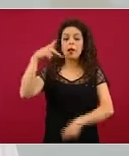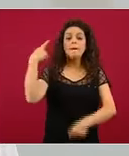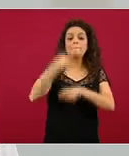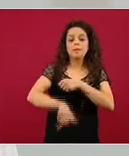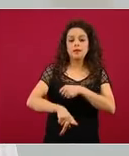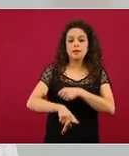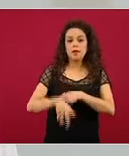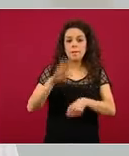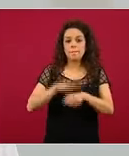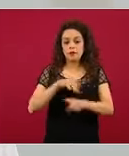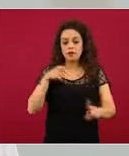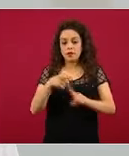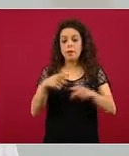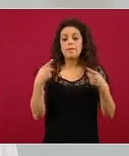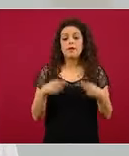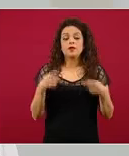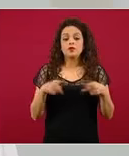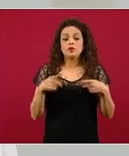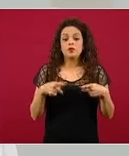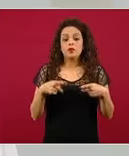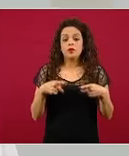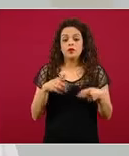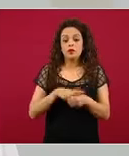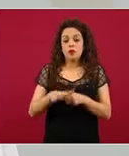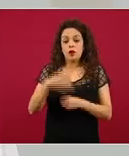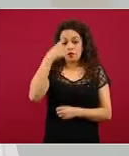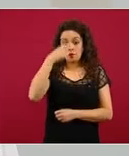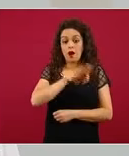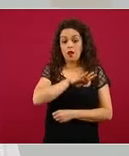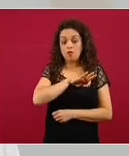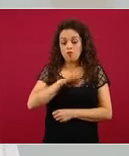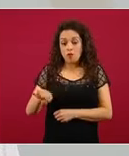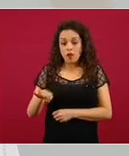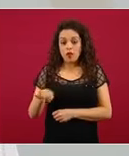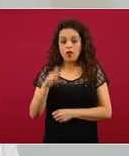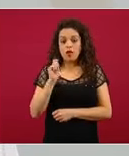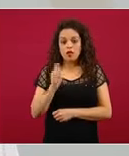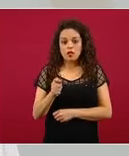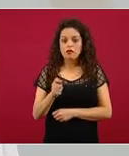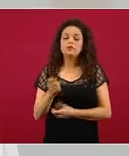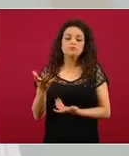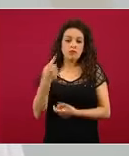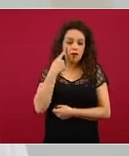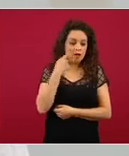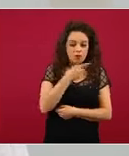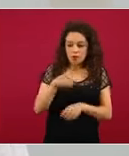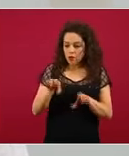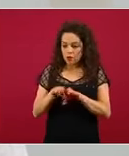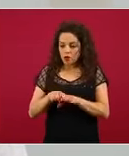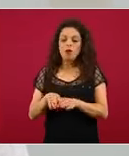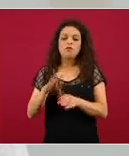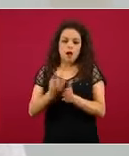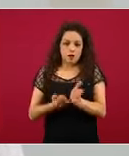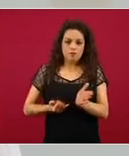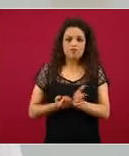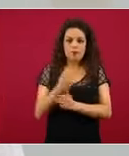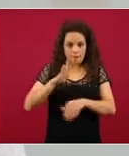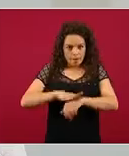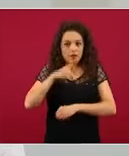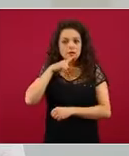las personas, dirigidos a las personas para que podamos tomar mejores decisiones. Esto, el de